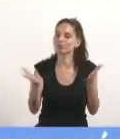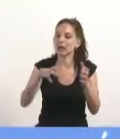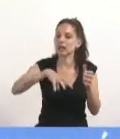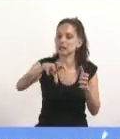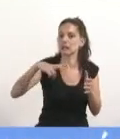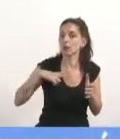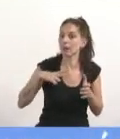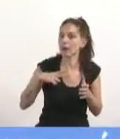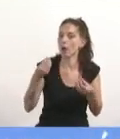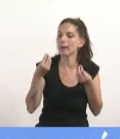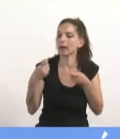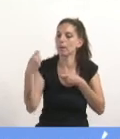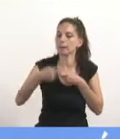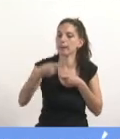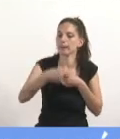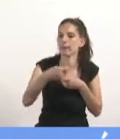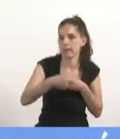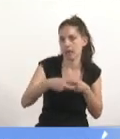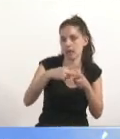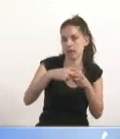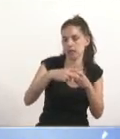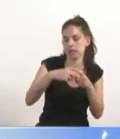a invertir más en ciencia y tecnología, ya que